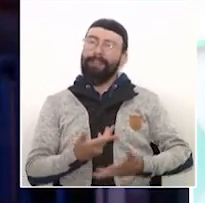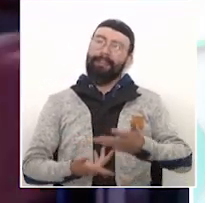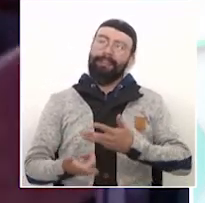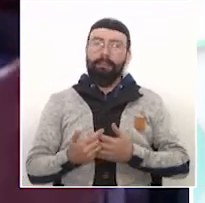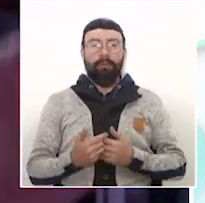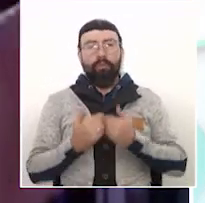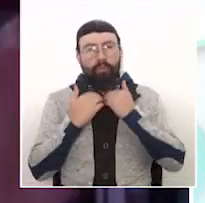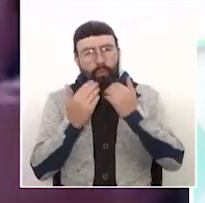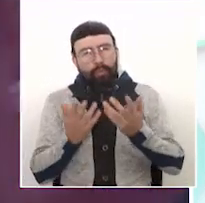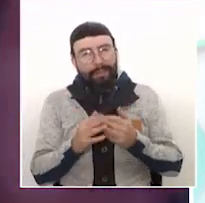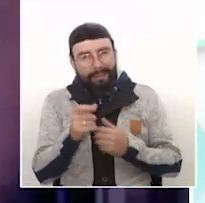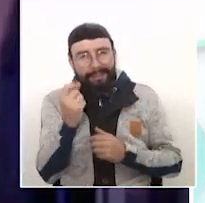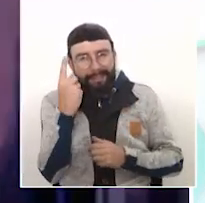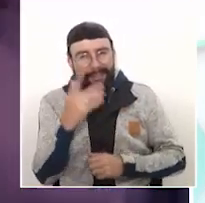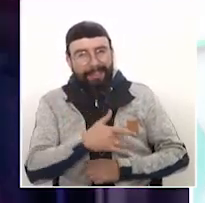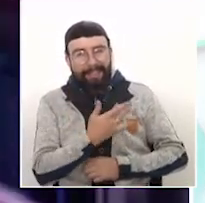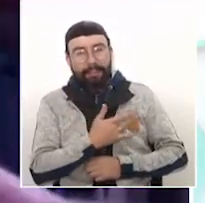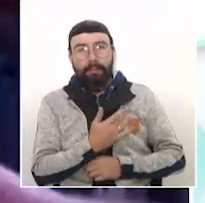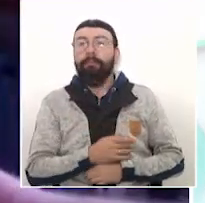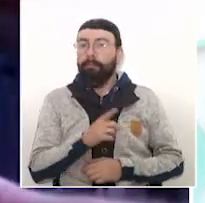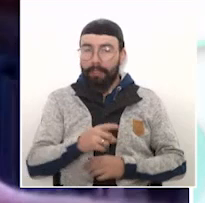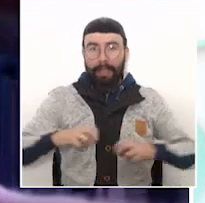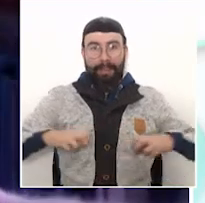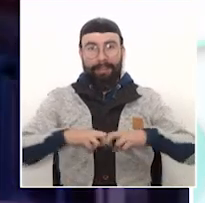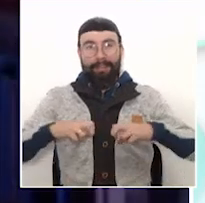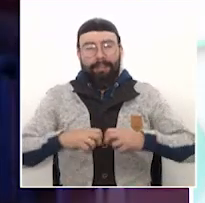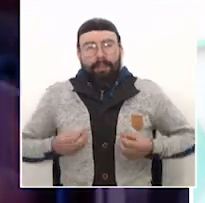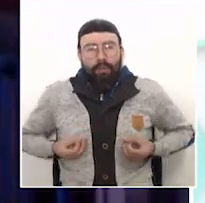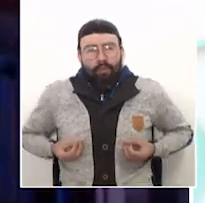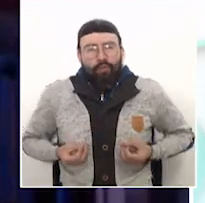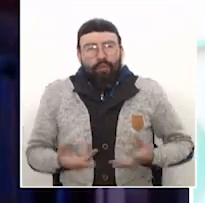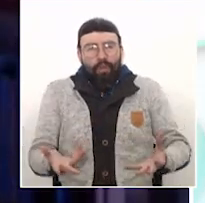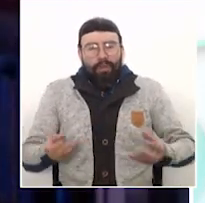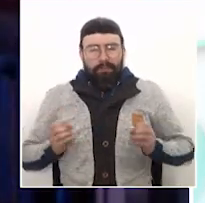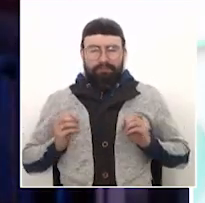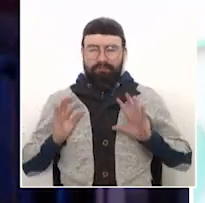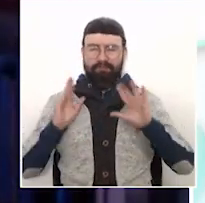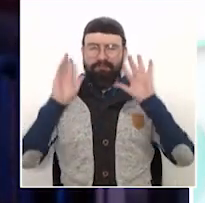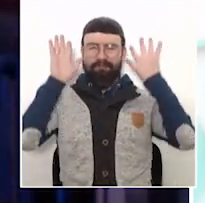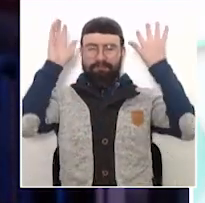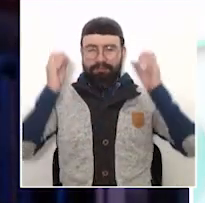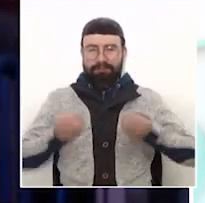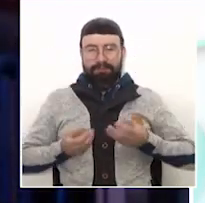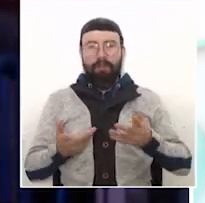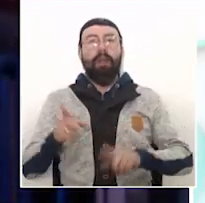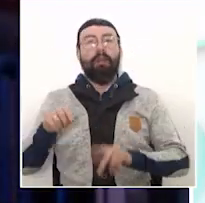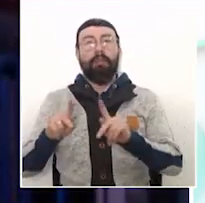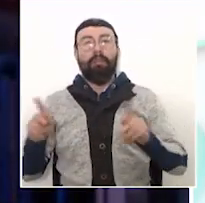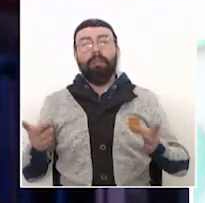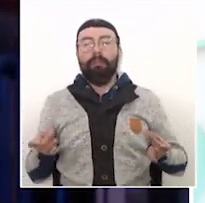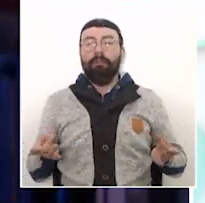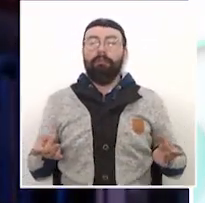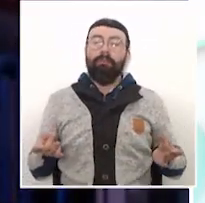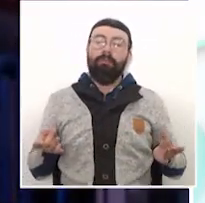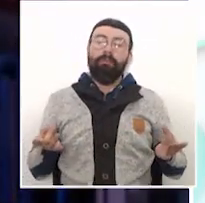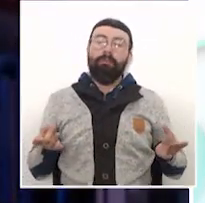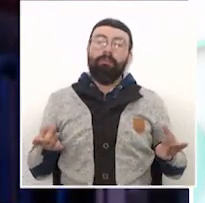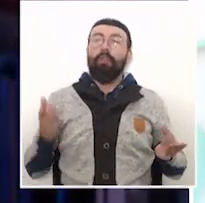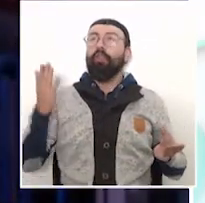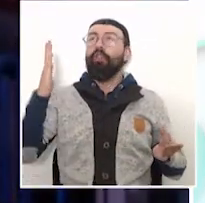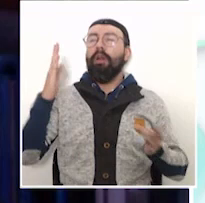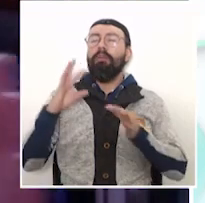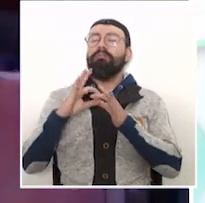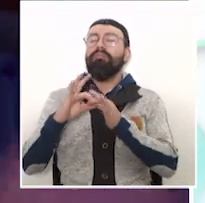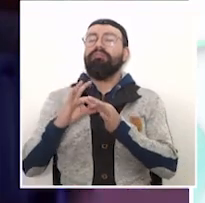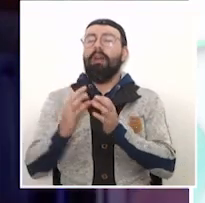es que esa energía espiritual irradia hacia afuera. Incluso en personas muy meditadoras, muy conectadas con Dios y con el amor,